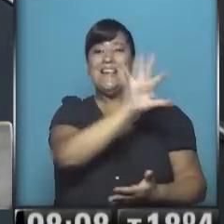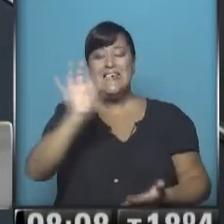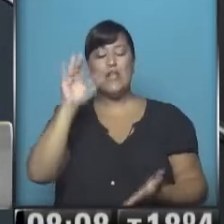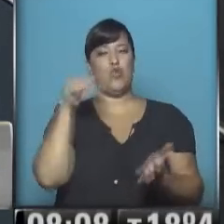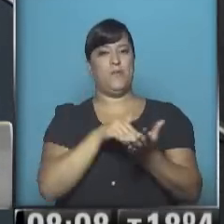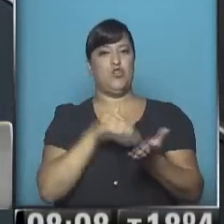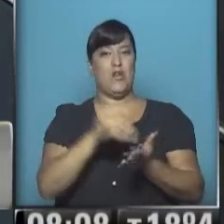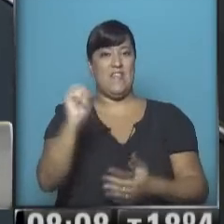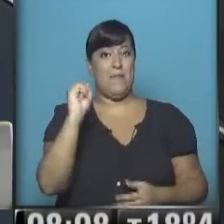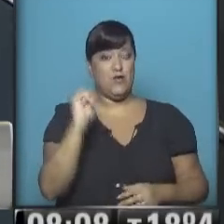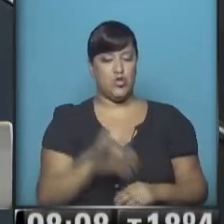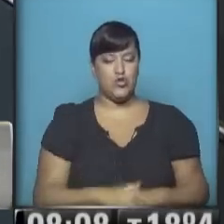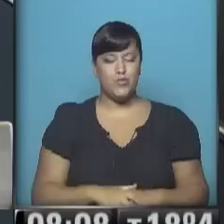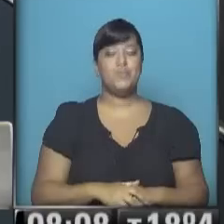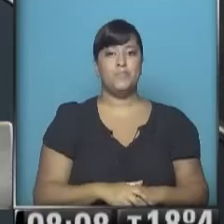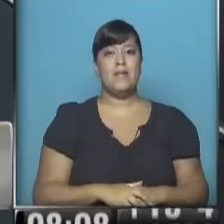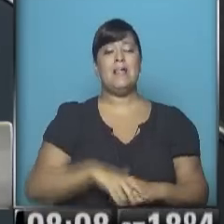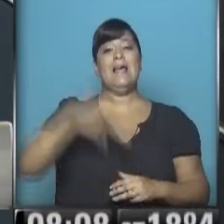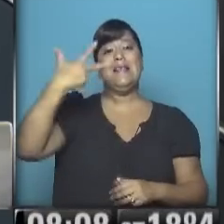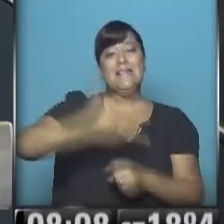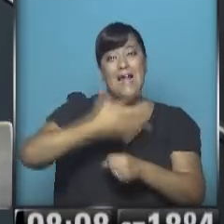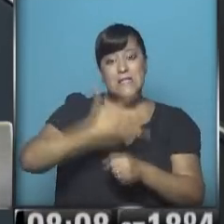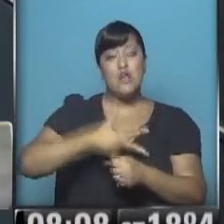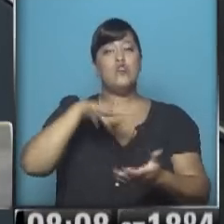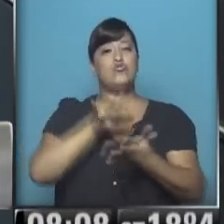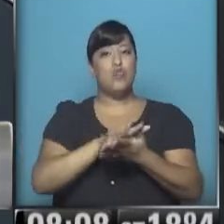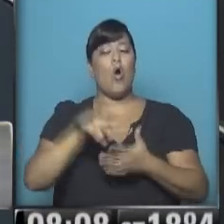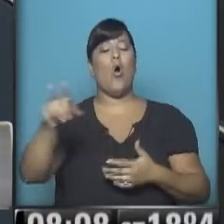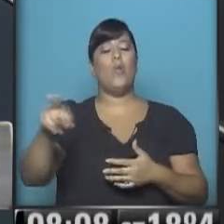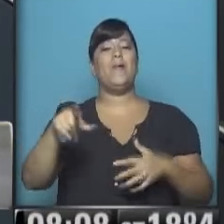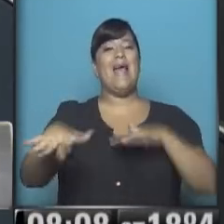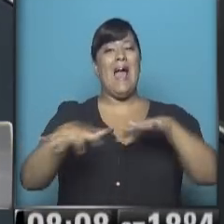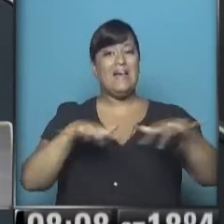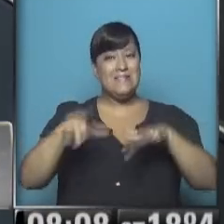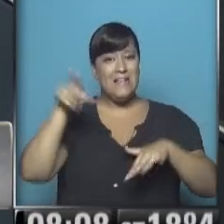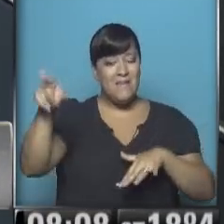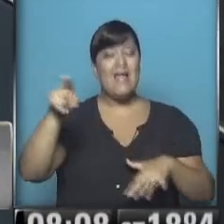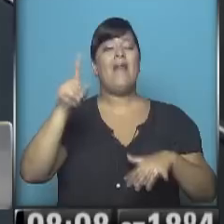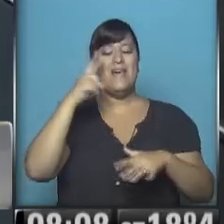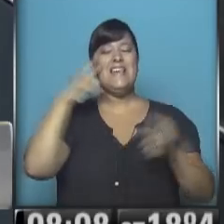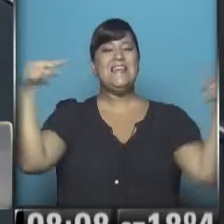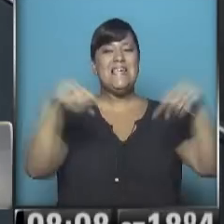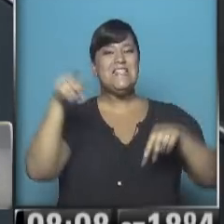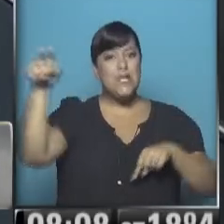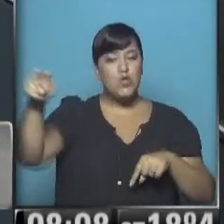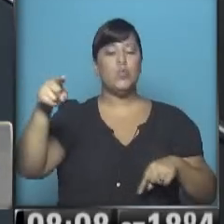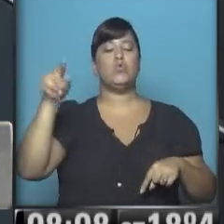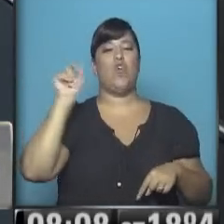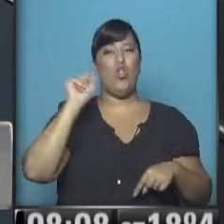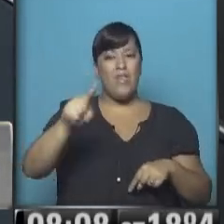de pesos En tercer lugar desde el punto de vista de la actividad bursátil el Instituto argentino de Mercado de